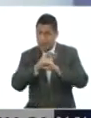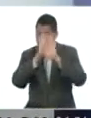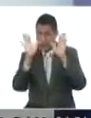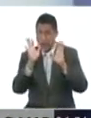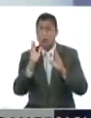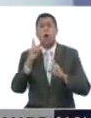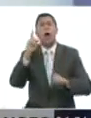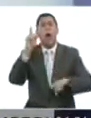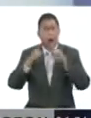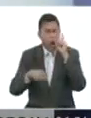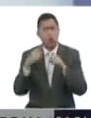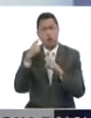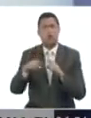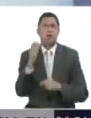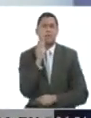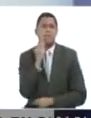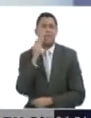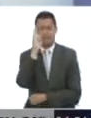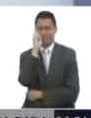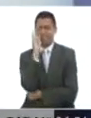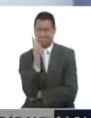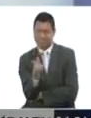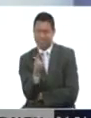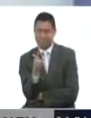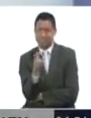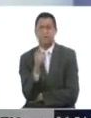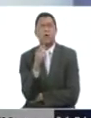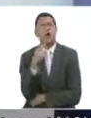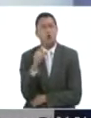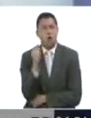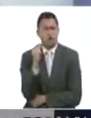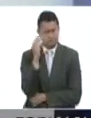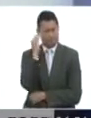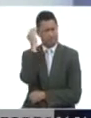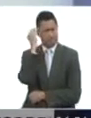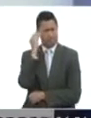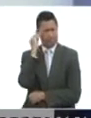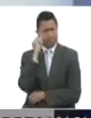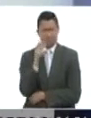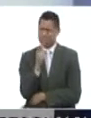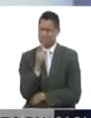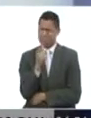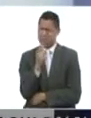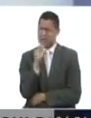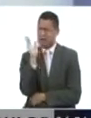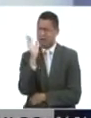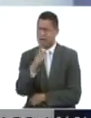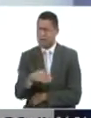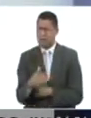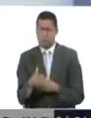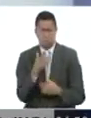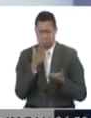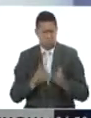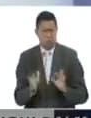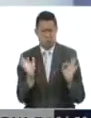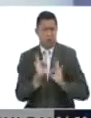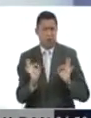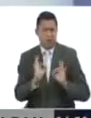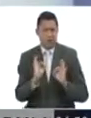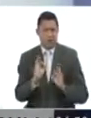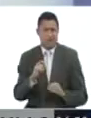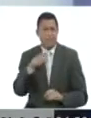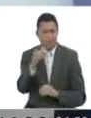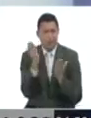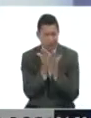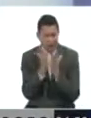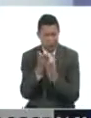Existen cosas que la madre lo va a ver. A veces la madre, como en esa primera entrada, no le da como que, digamos, mi hijo no tiene nada, pero en la escuela